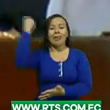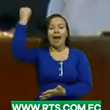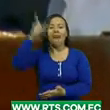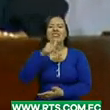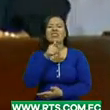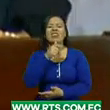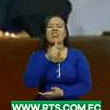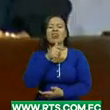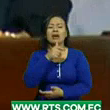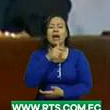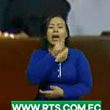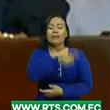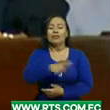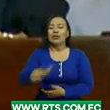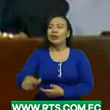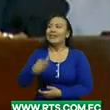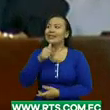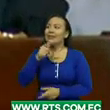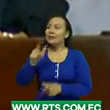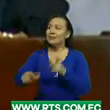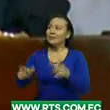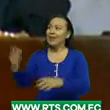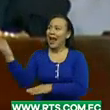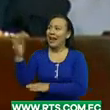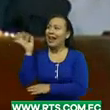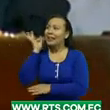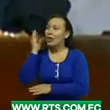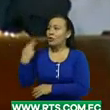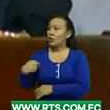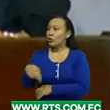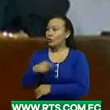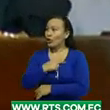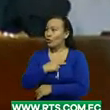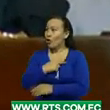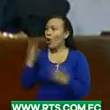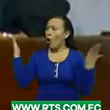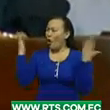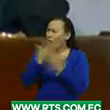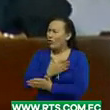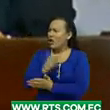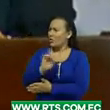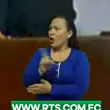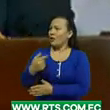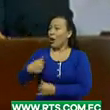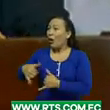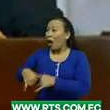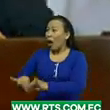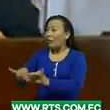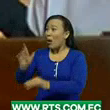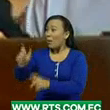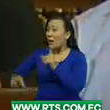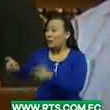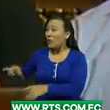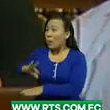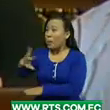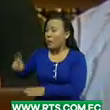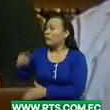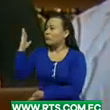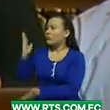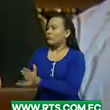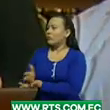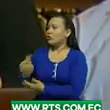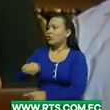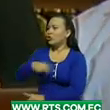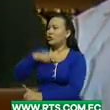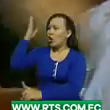delincuentes se equivocan con nosotras señora alcaldesa si creen que vamos a permitir que la secuencia costarle la batalla haremos